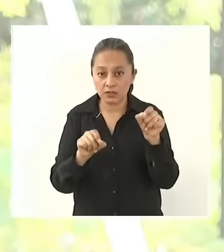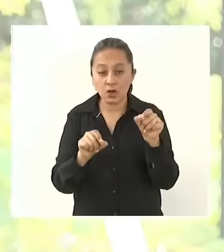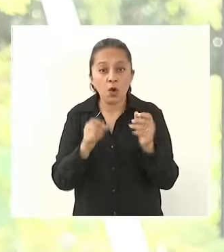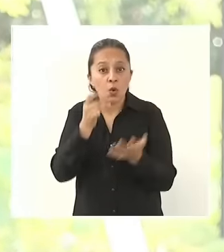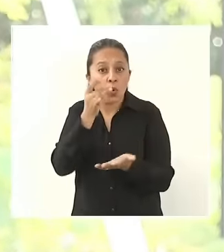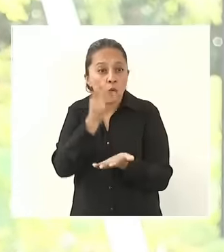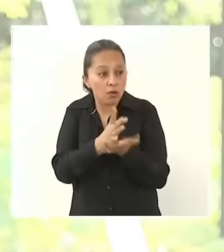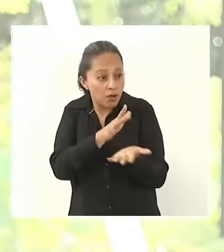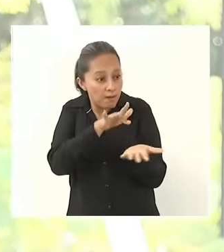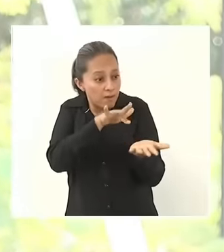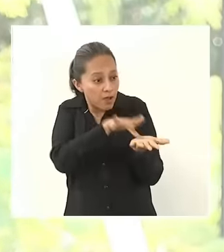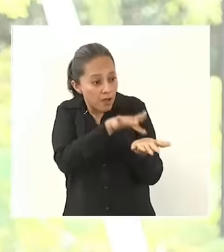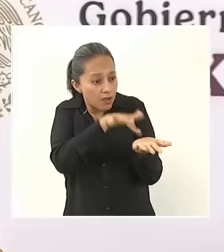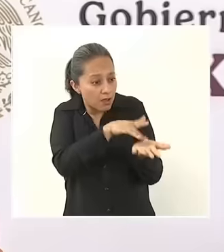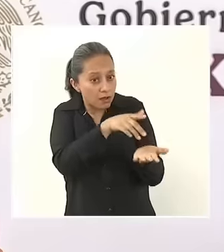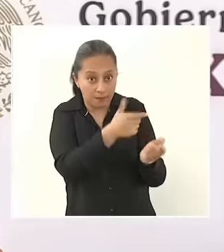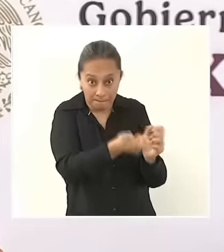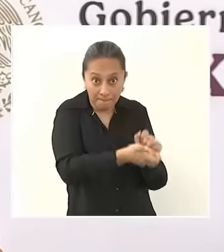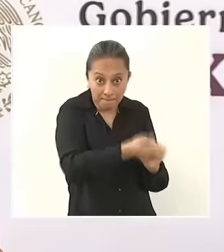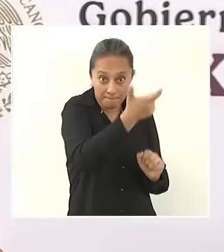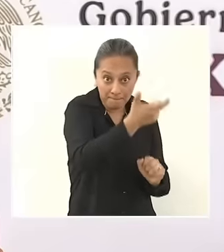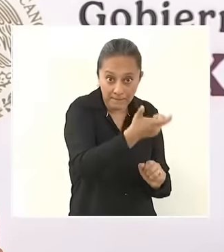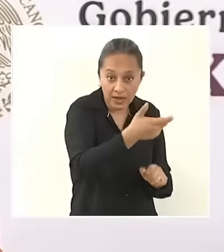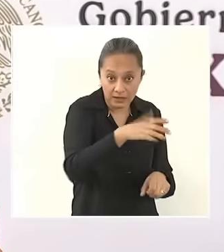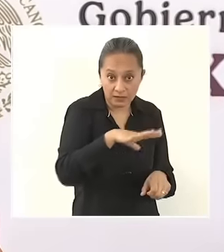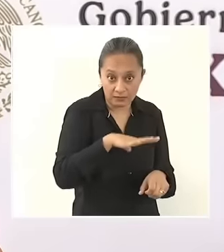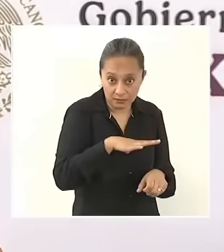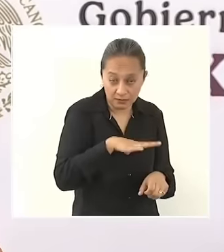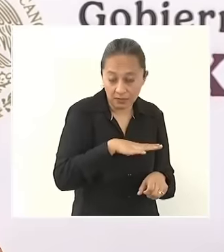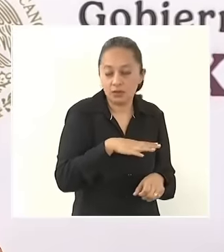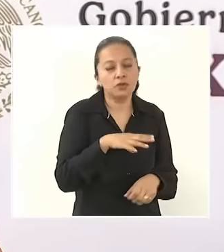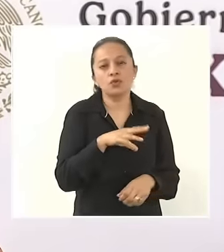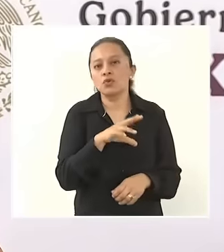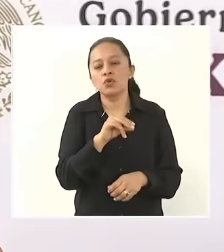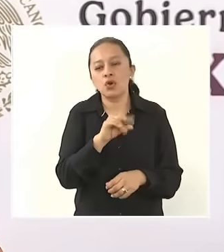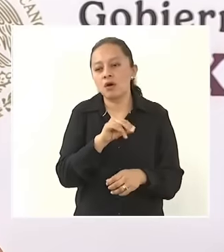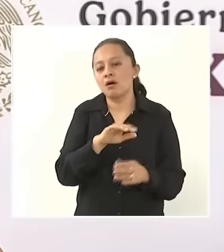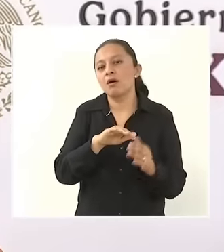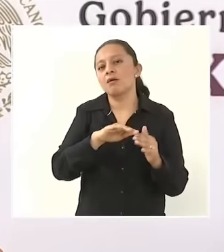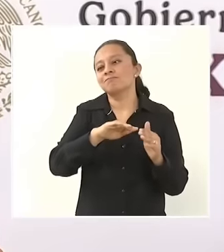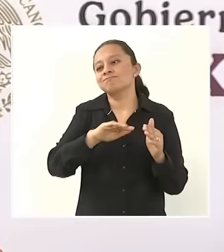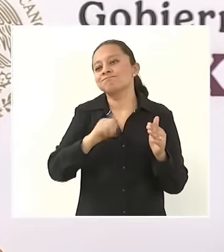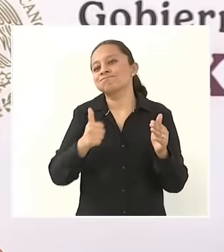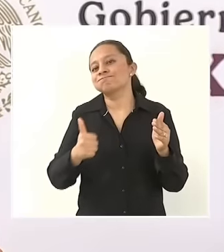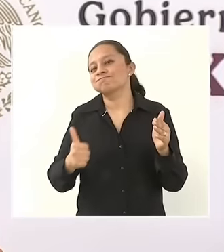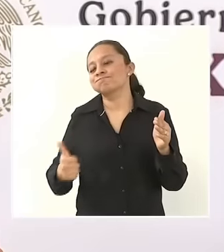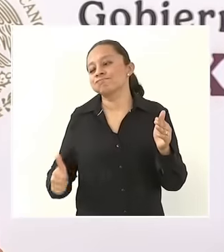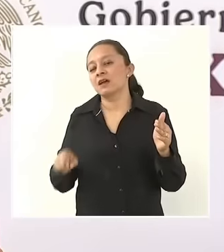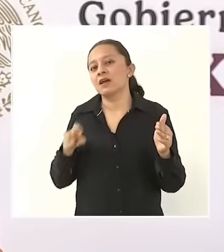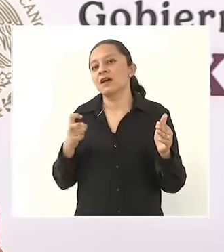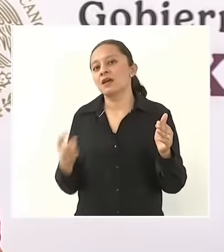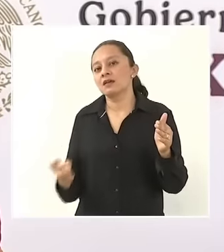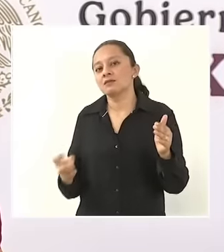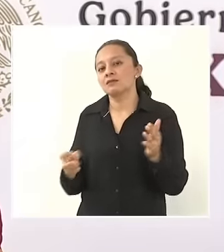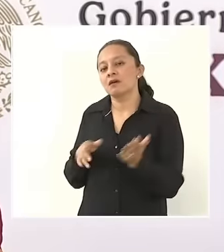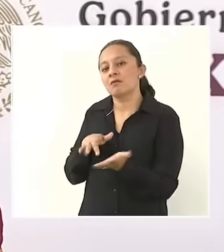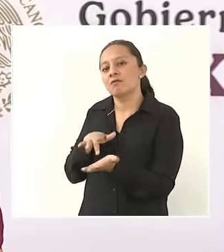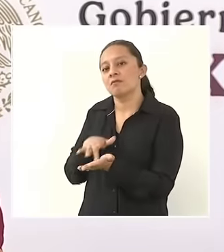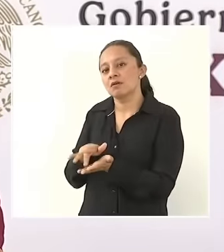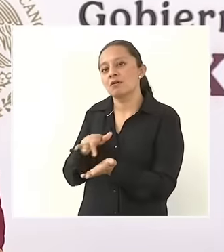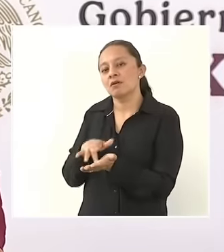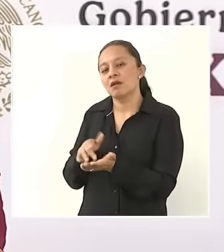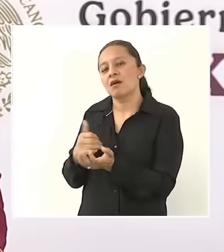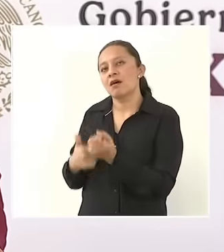más prósperos. Se tiene que apoyar a quienes han sido rezagados durante muchos años